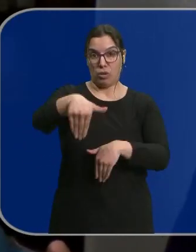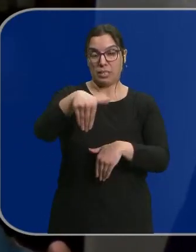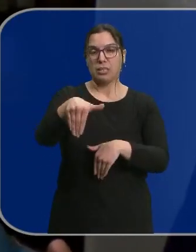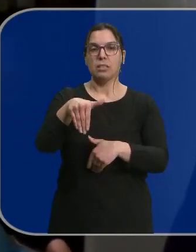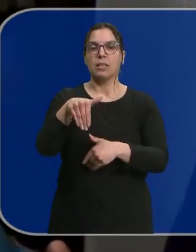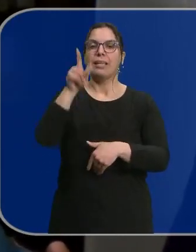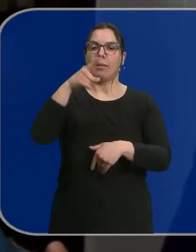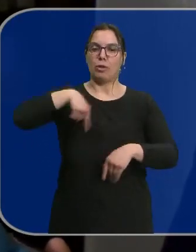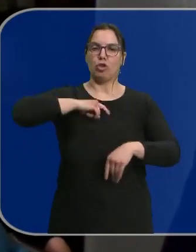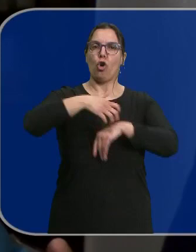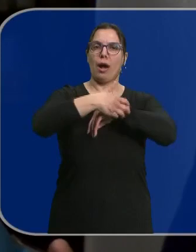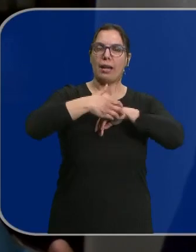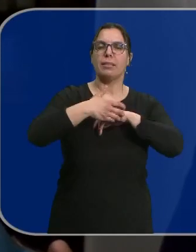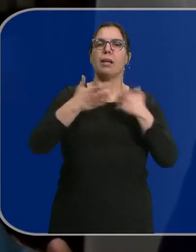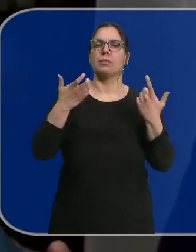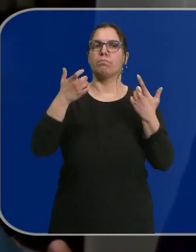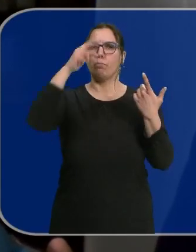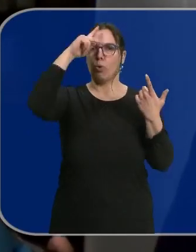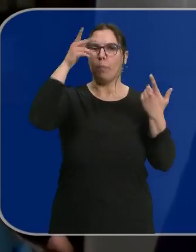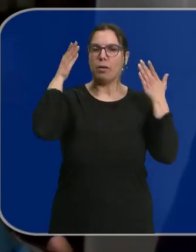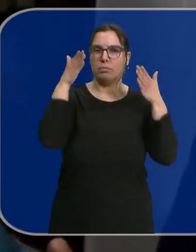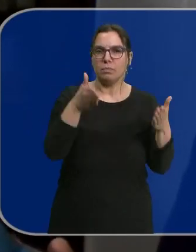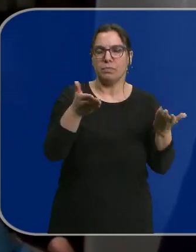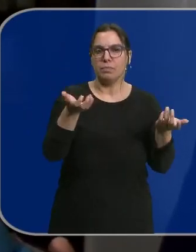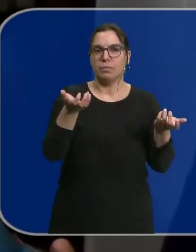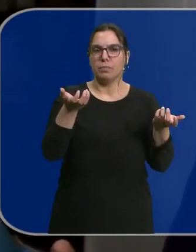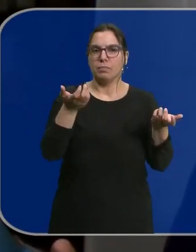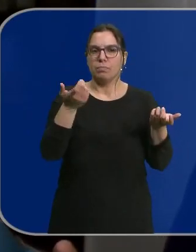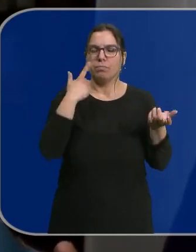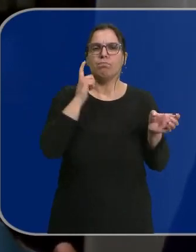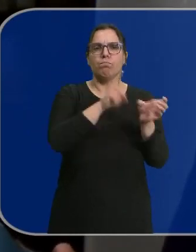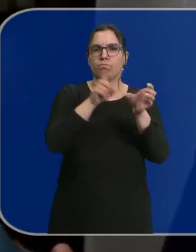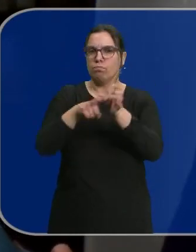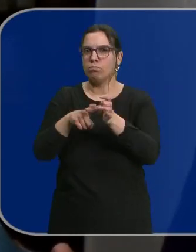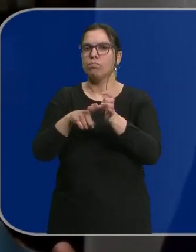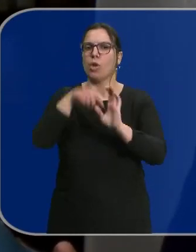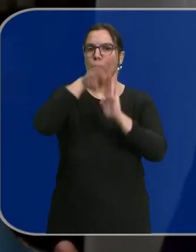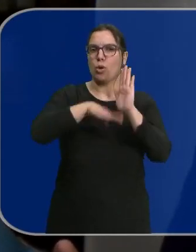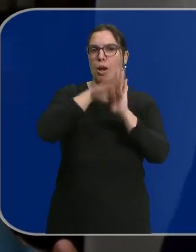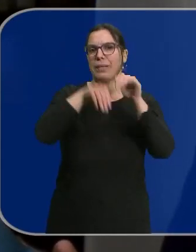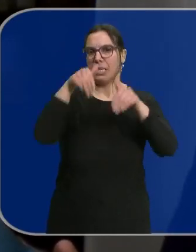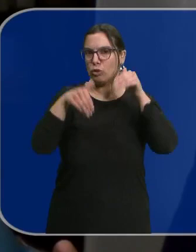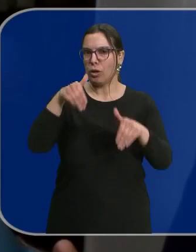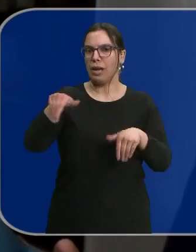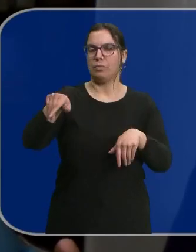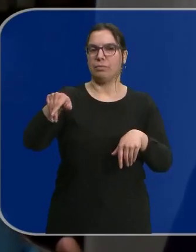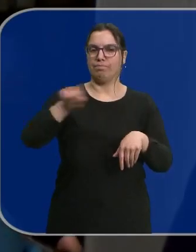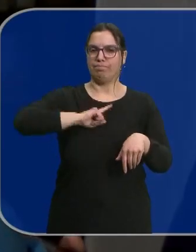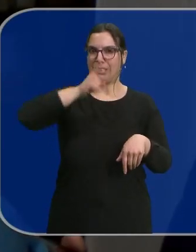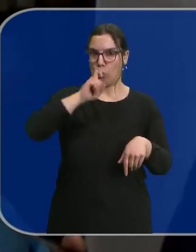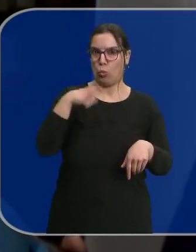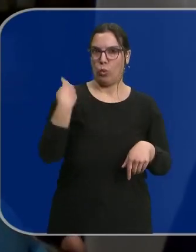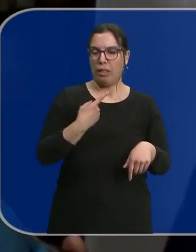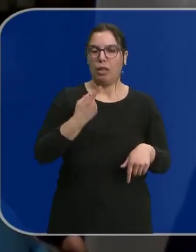pues Cáritas también se preocupa de estar presente en los programas electorales, ¿no? Y